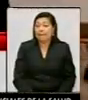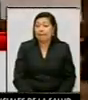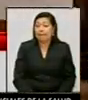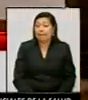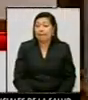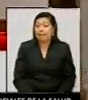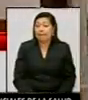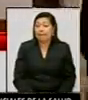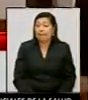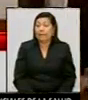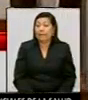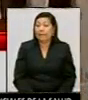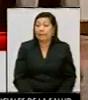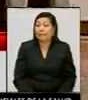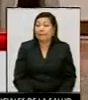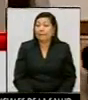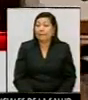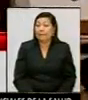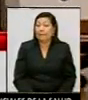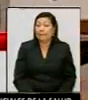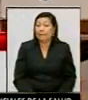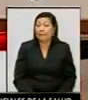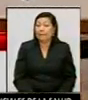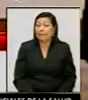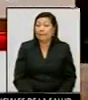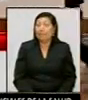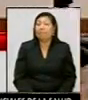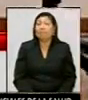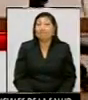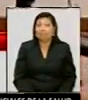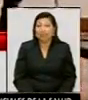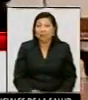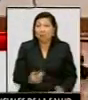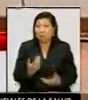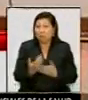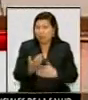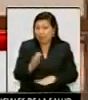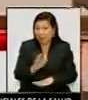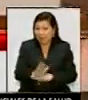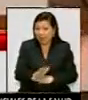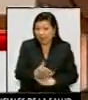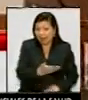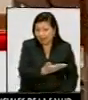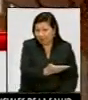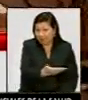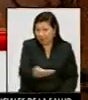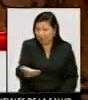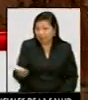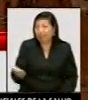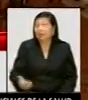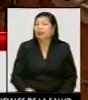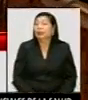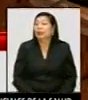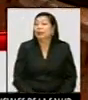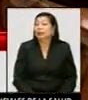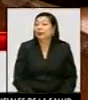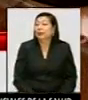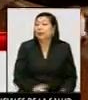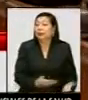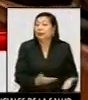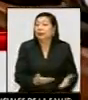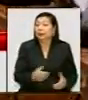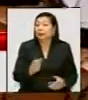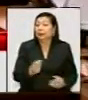tiene la palabra como colega Milagro Salazar. Gracias, presidente. Buenas tardes a cada uno de mis colegas, a los invitados